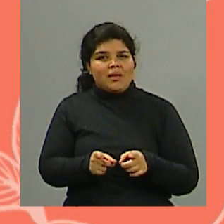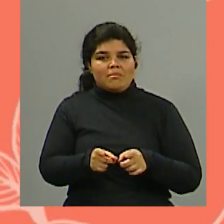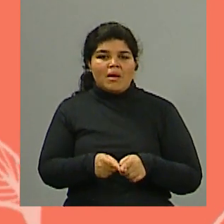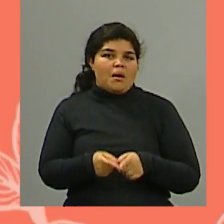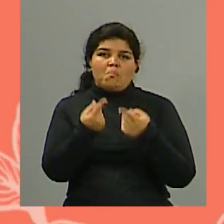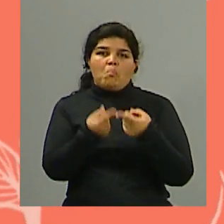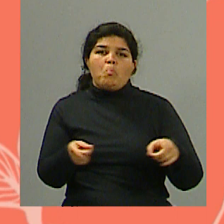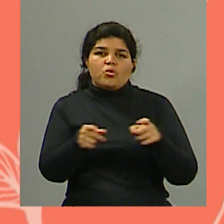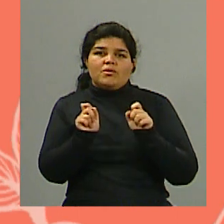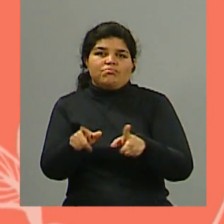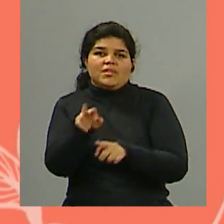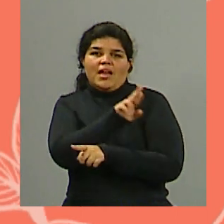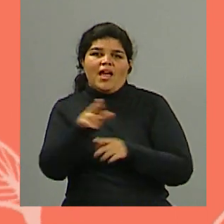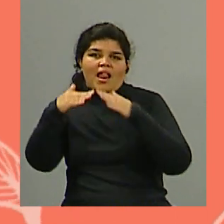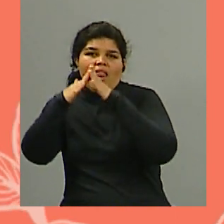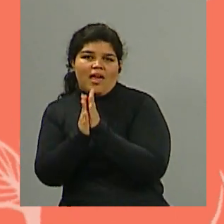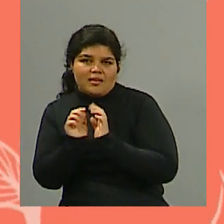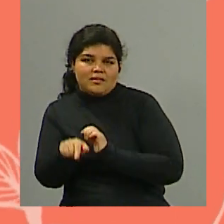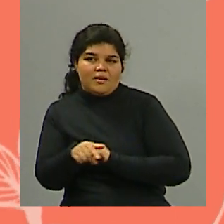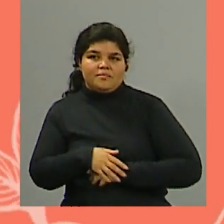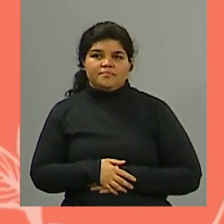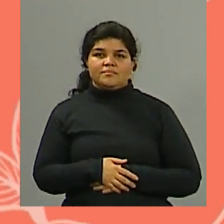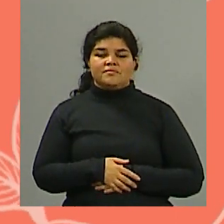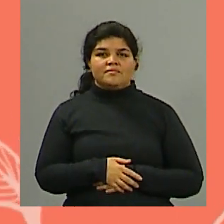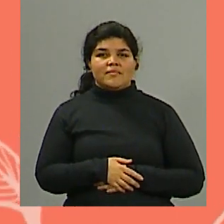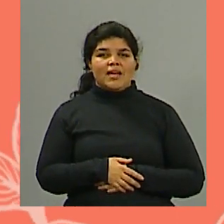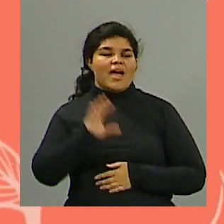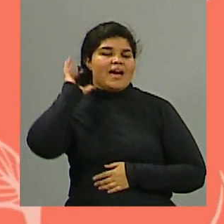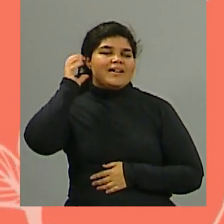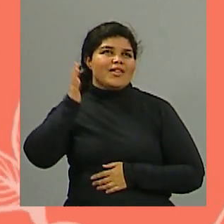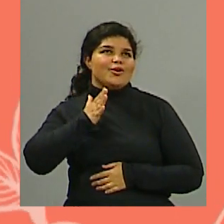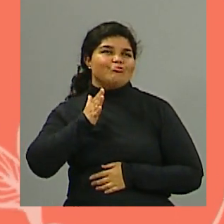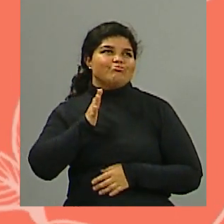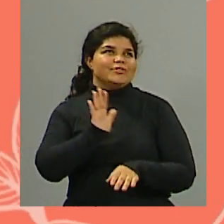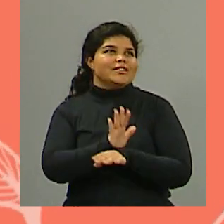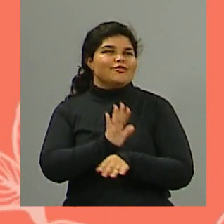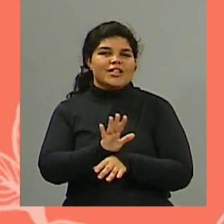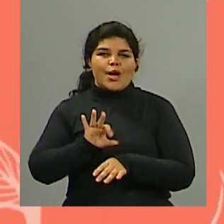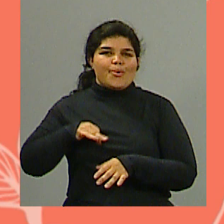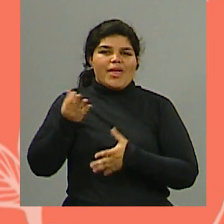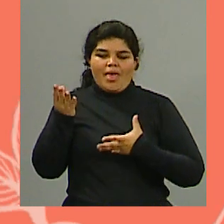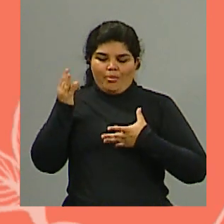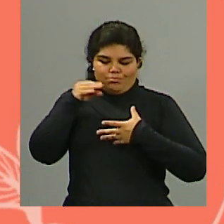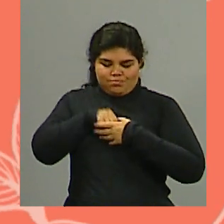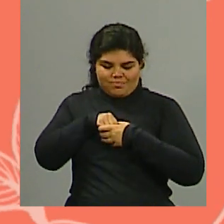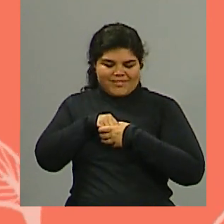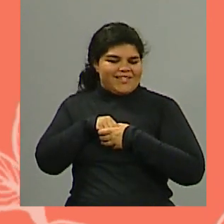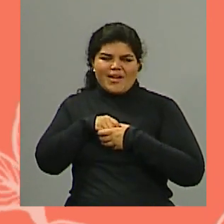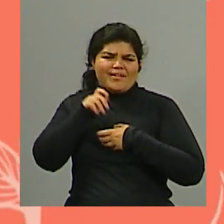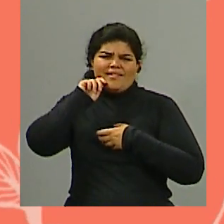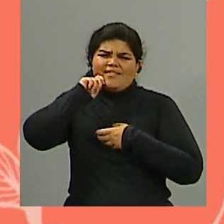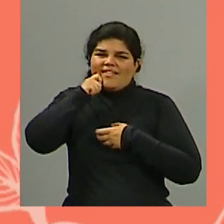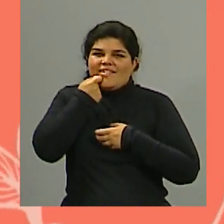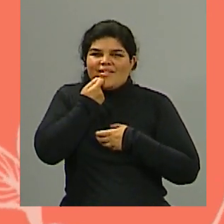sacra. Para mí la radio es algo tan especial en mi vida que me hizo vivir cosas muy